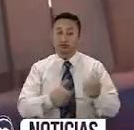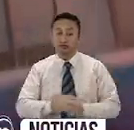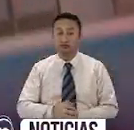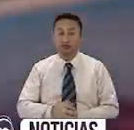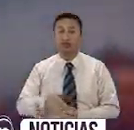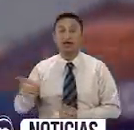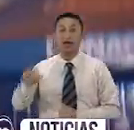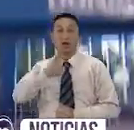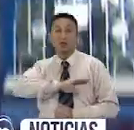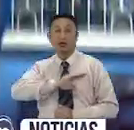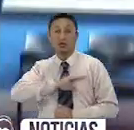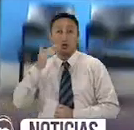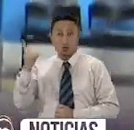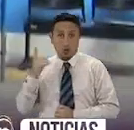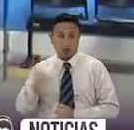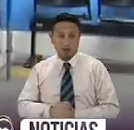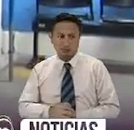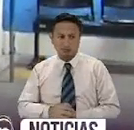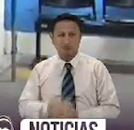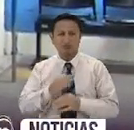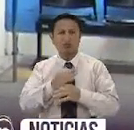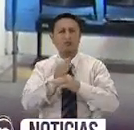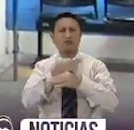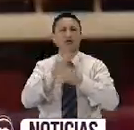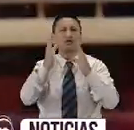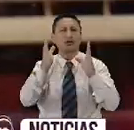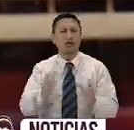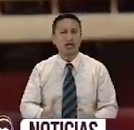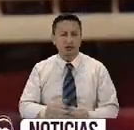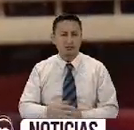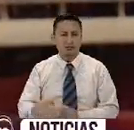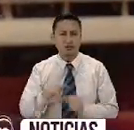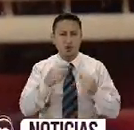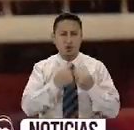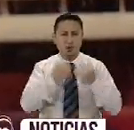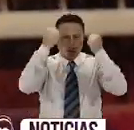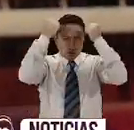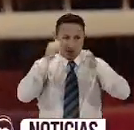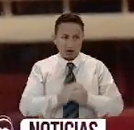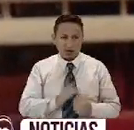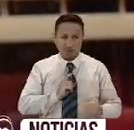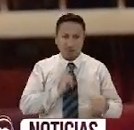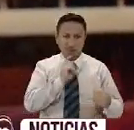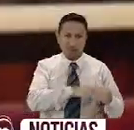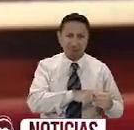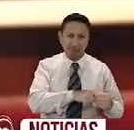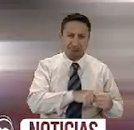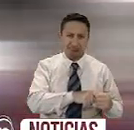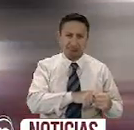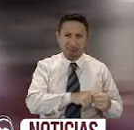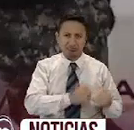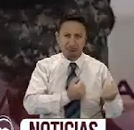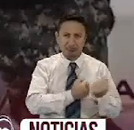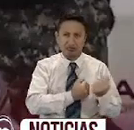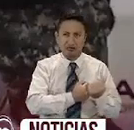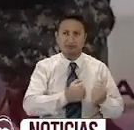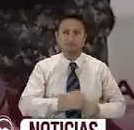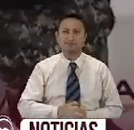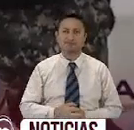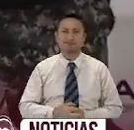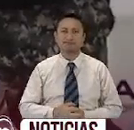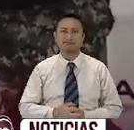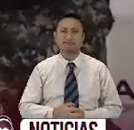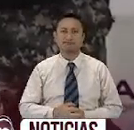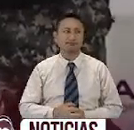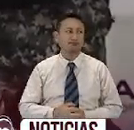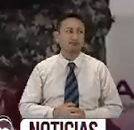el municipio de Durán, habían funcionarios al servicio de los grupos narcoterroristas. Se logró